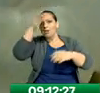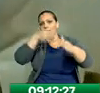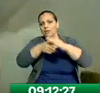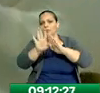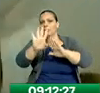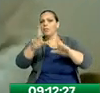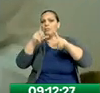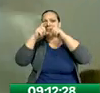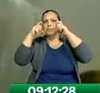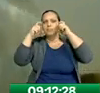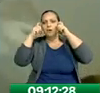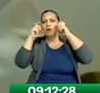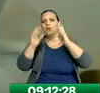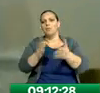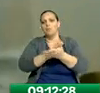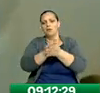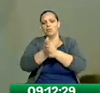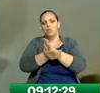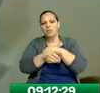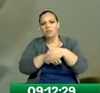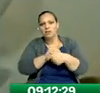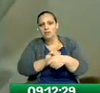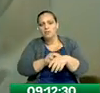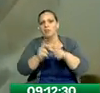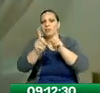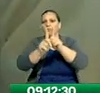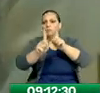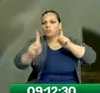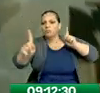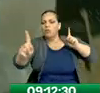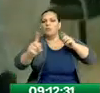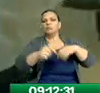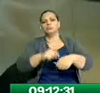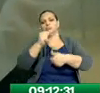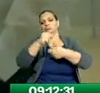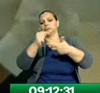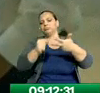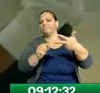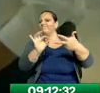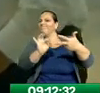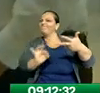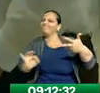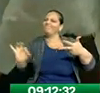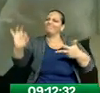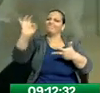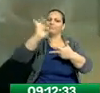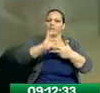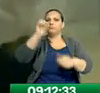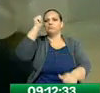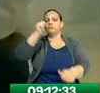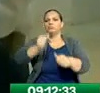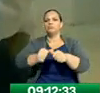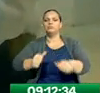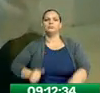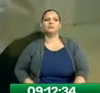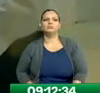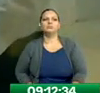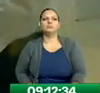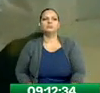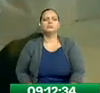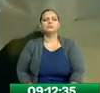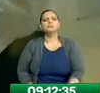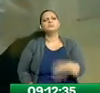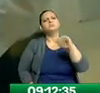estamos preparados para recibirlos de ser necesario. Vicealcalde, en torno a esa preparación que usted acaba de mencionar, ¿cómo Guayaquil